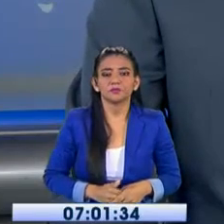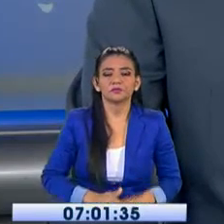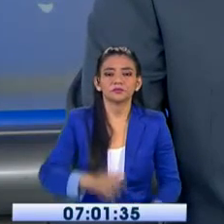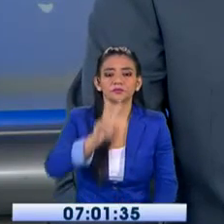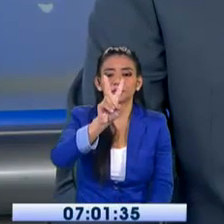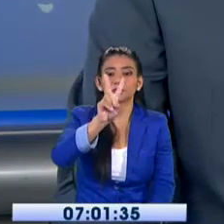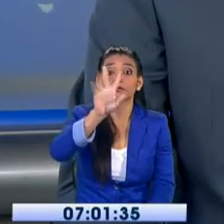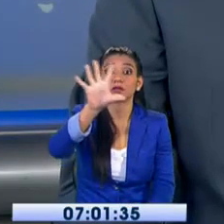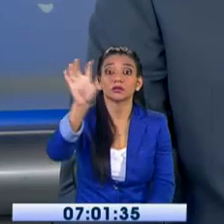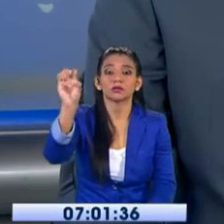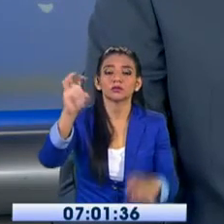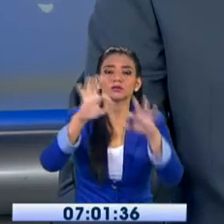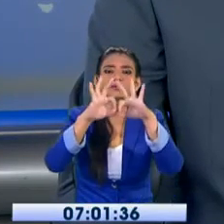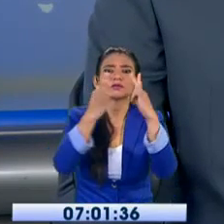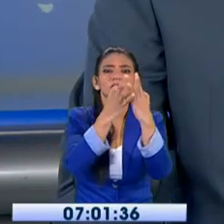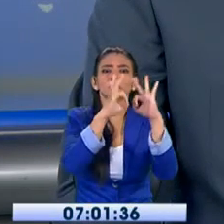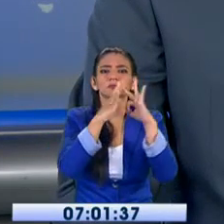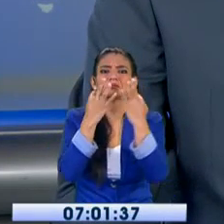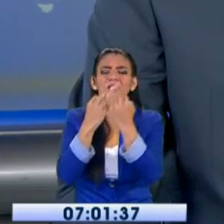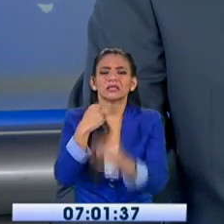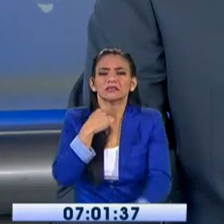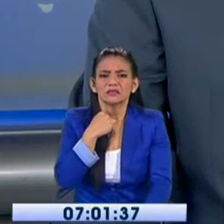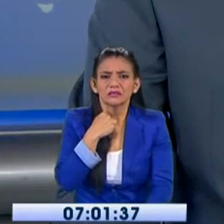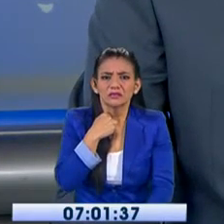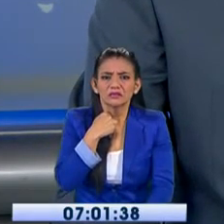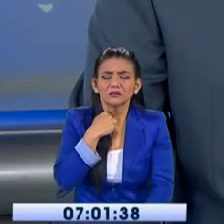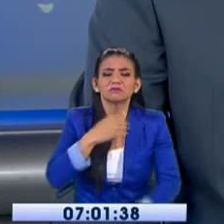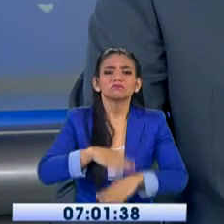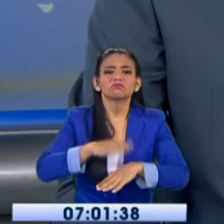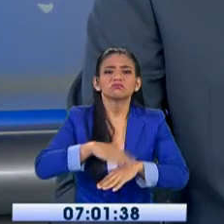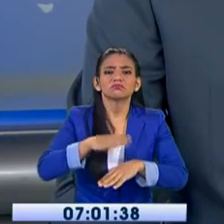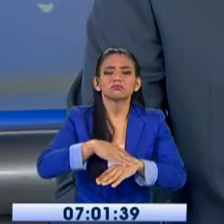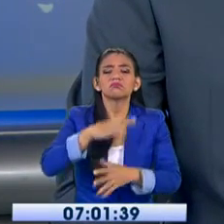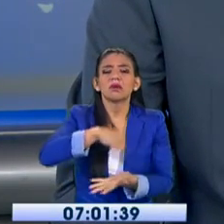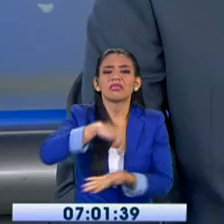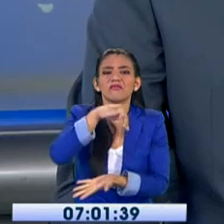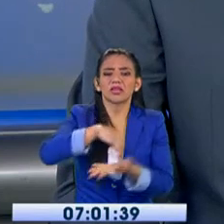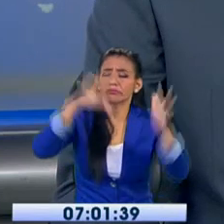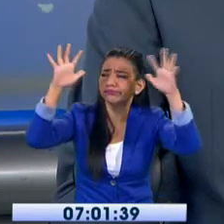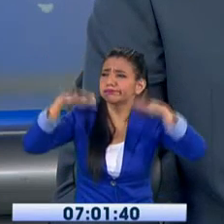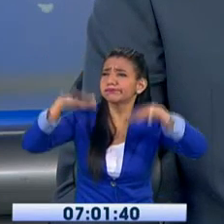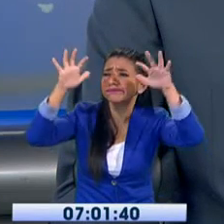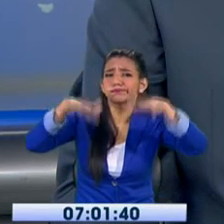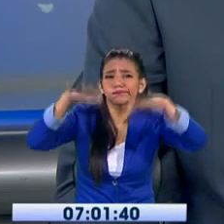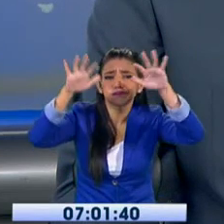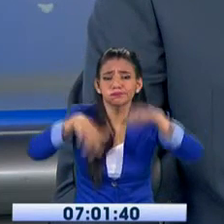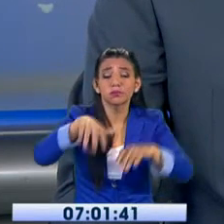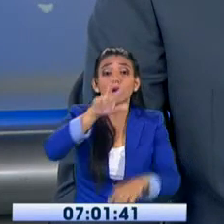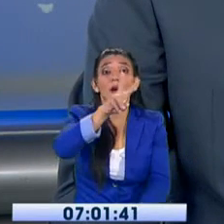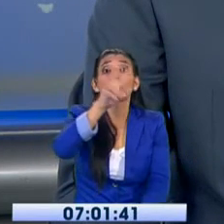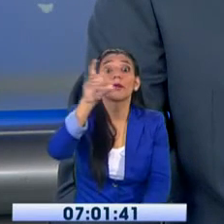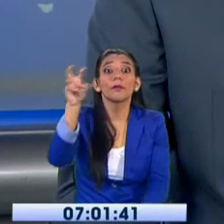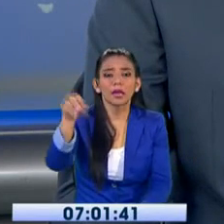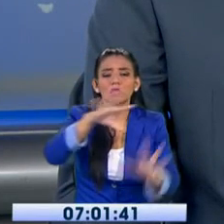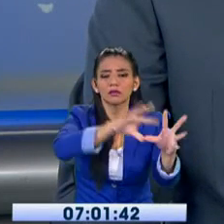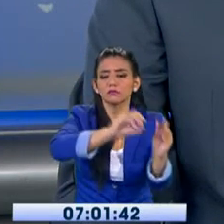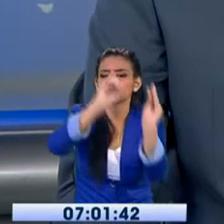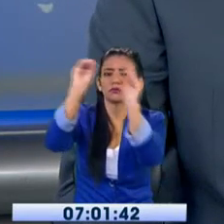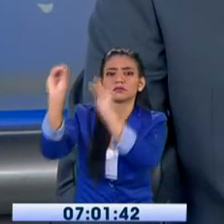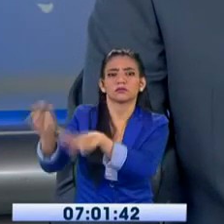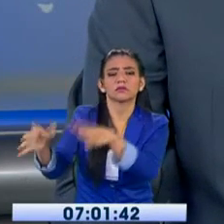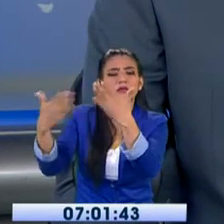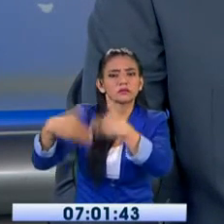250 familias resultaron afectadas por las constantes lluvias en la provincia de Manabí y otras 20 fueron evacuadas del perfil costero en ese punto del